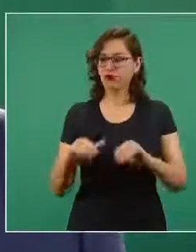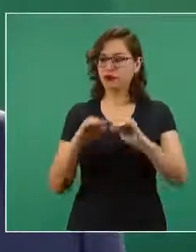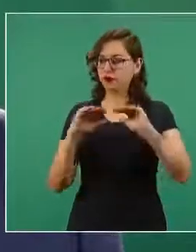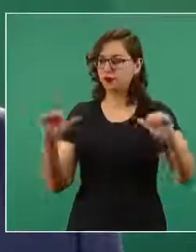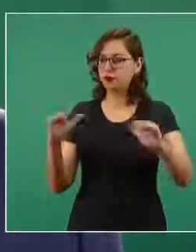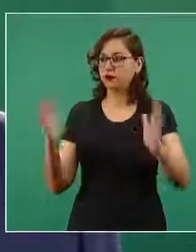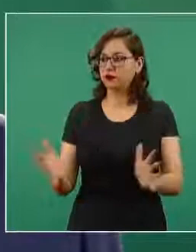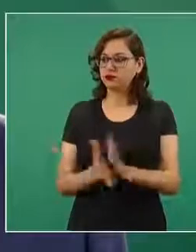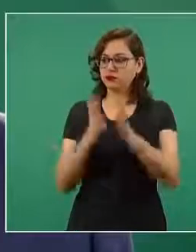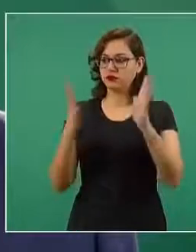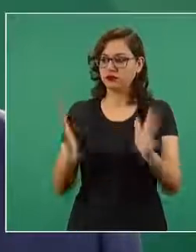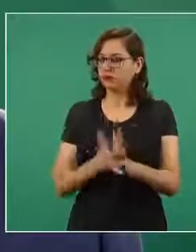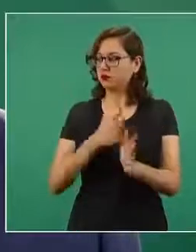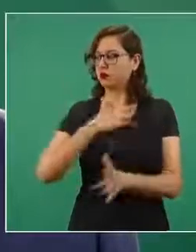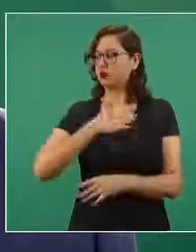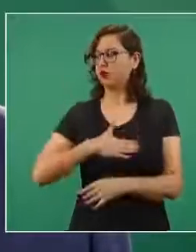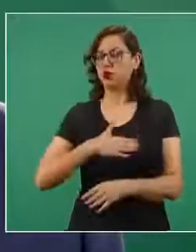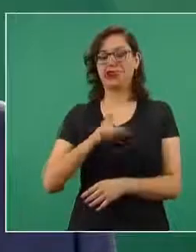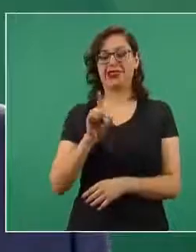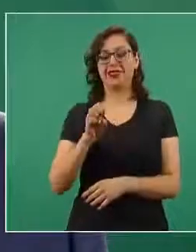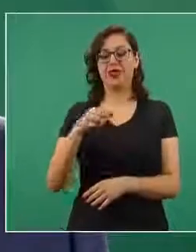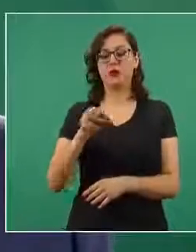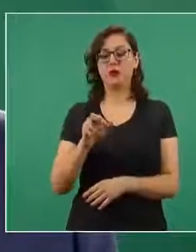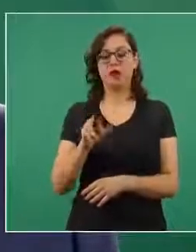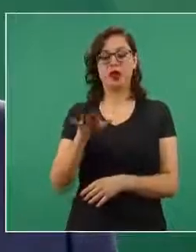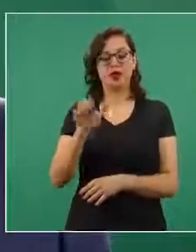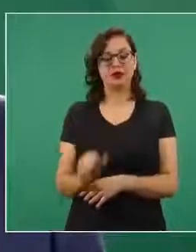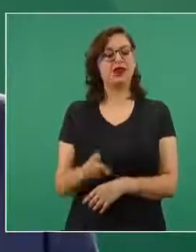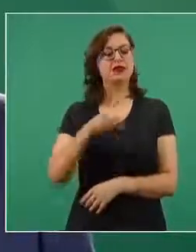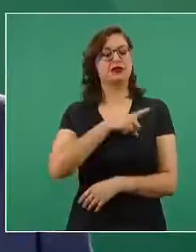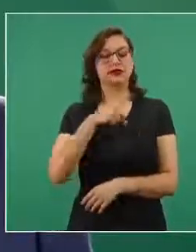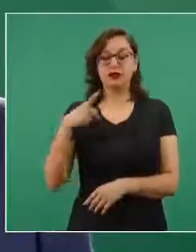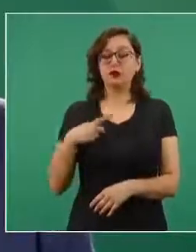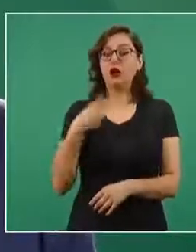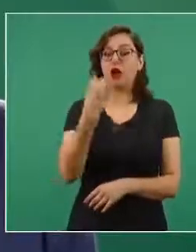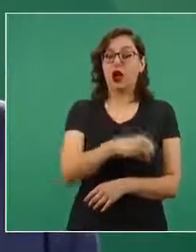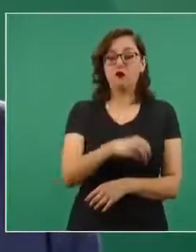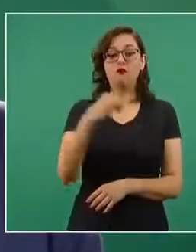porque la falta de democracia fue lo que nos llevó